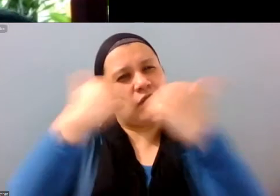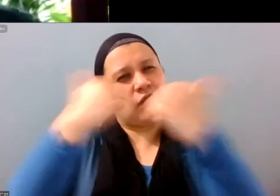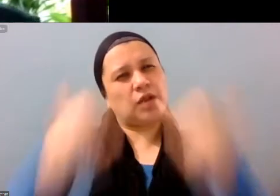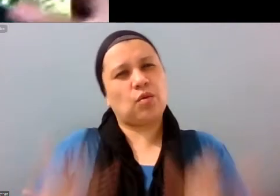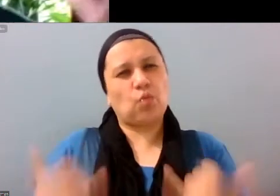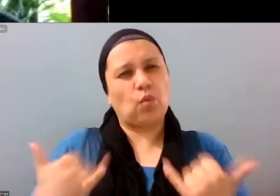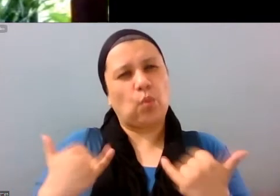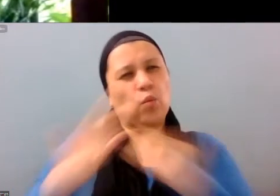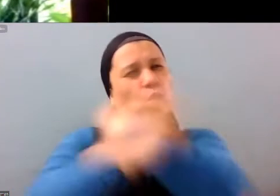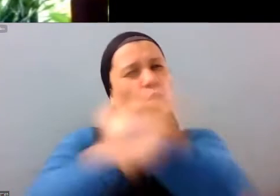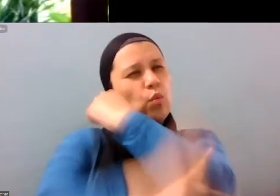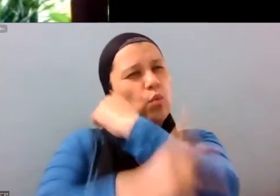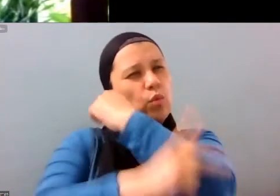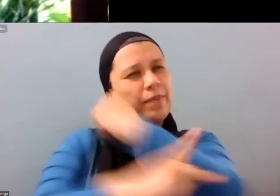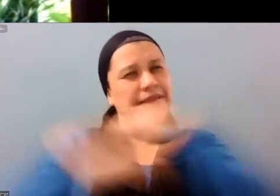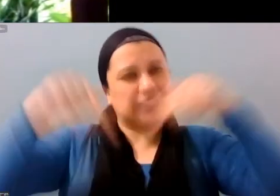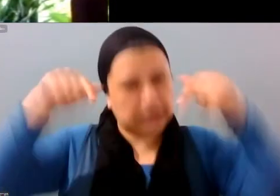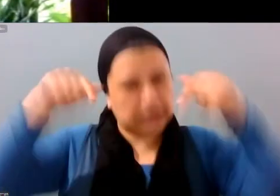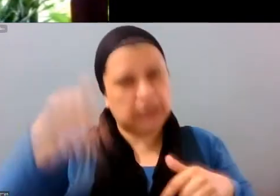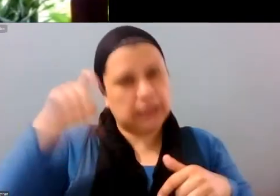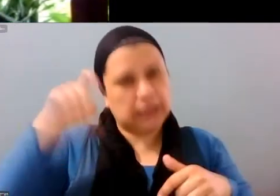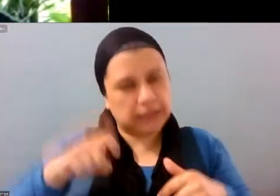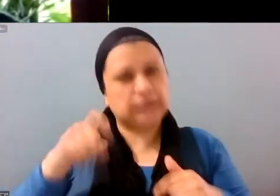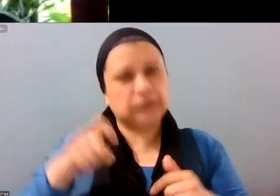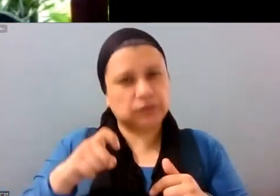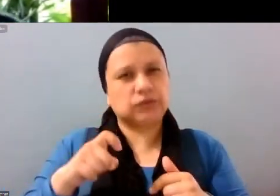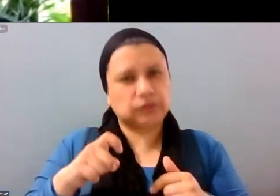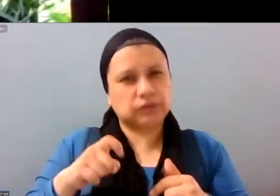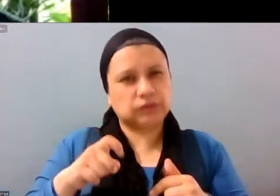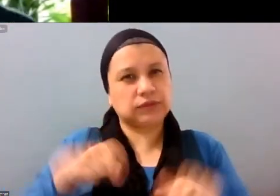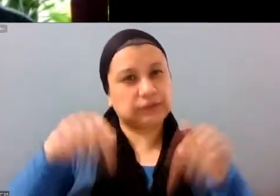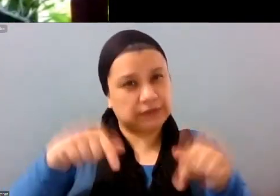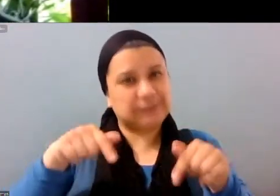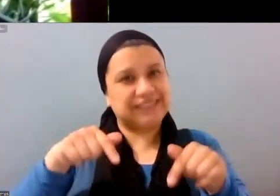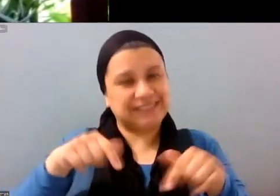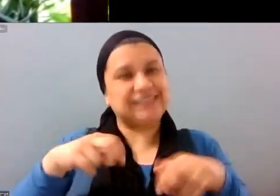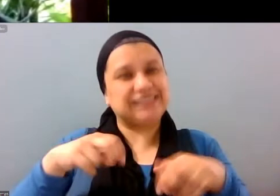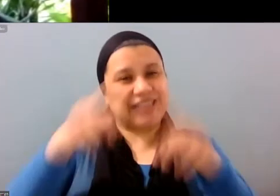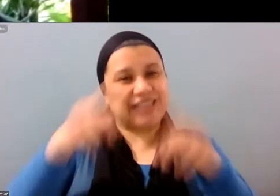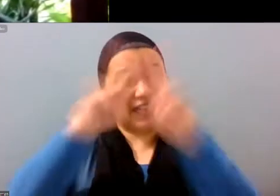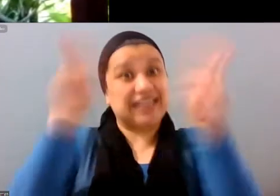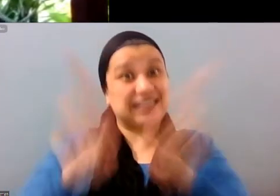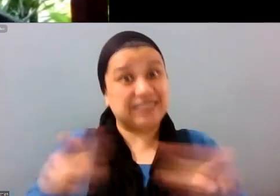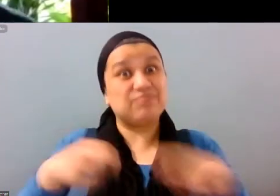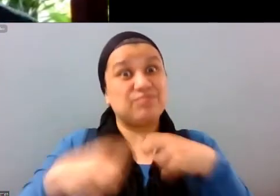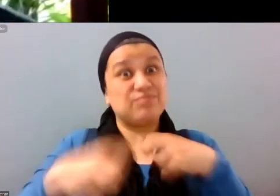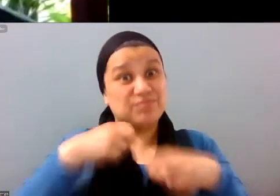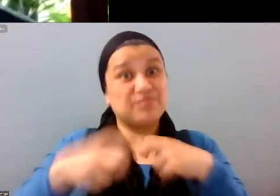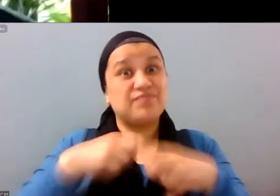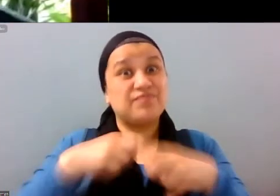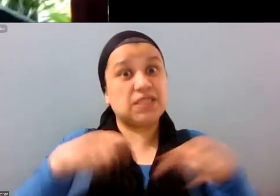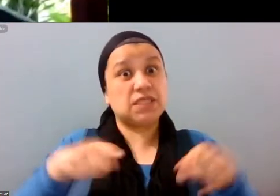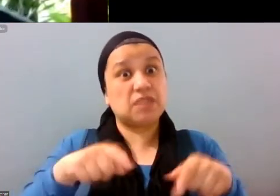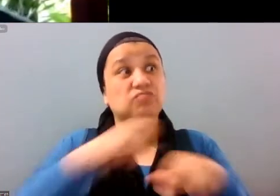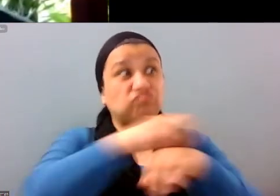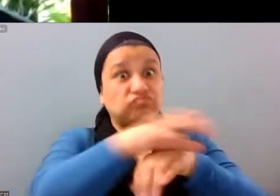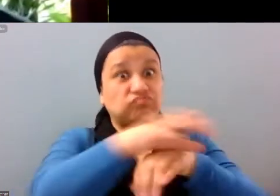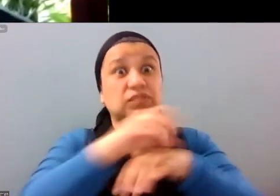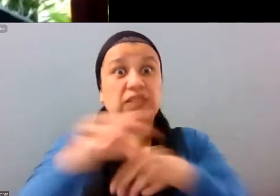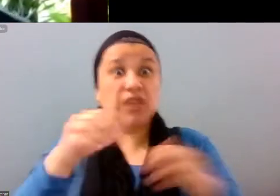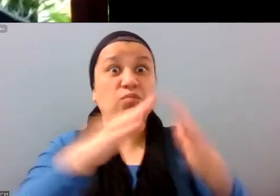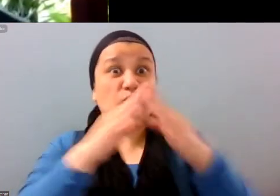y que tiene que ver de cierta forma con esta brecha digital que incluso afecta a las poblaciones más vulnerables